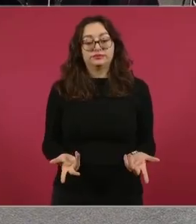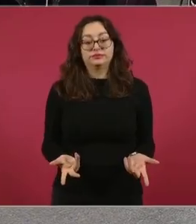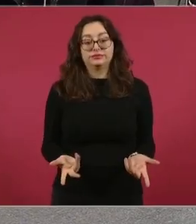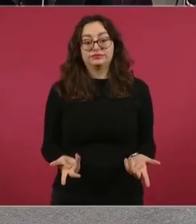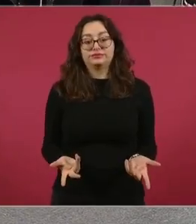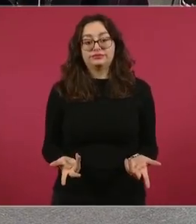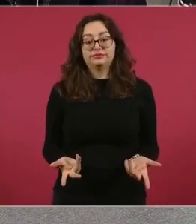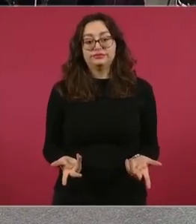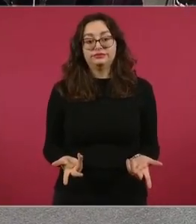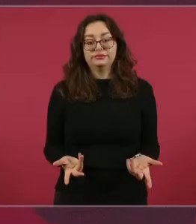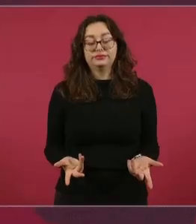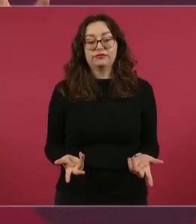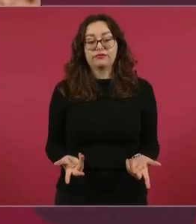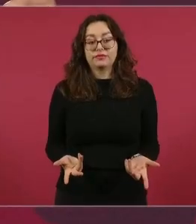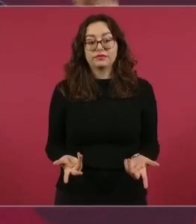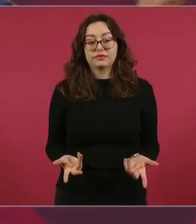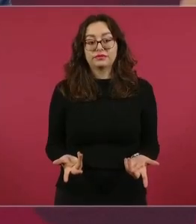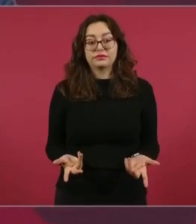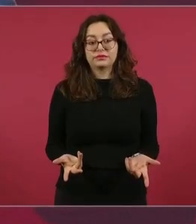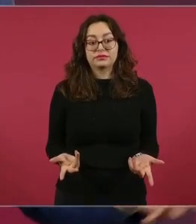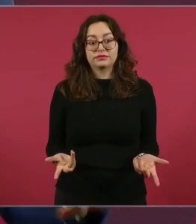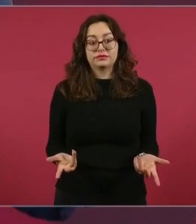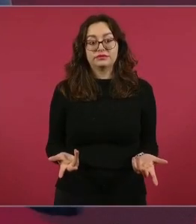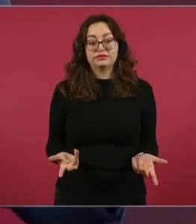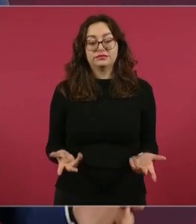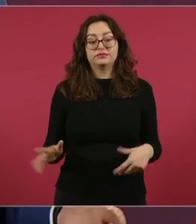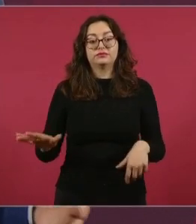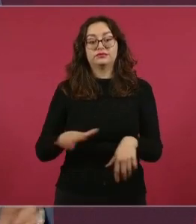porque se divida